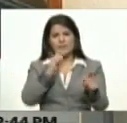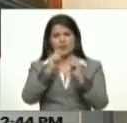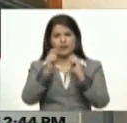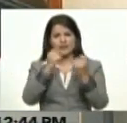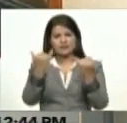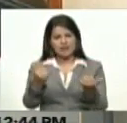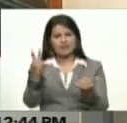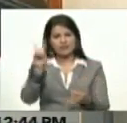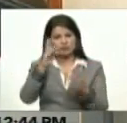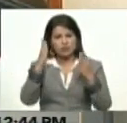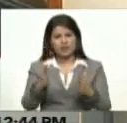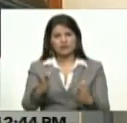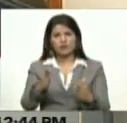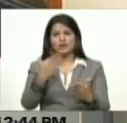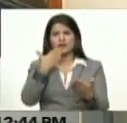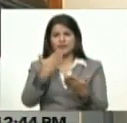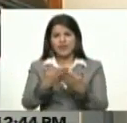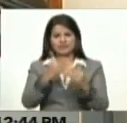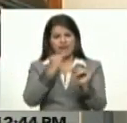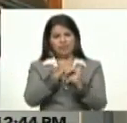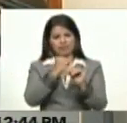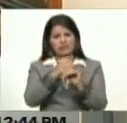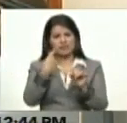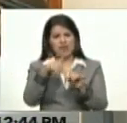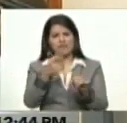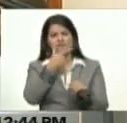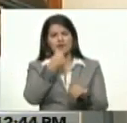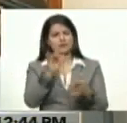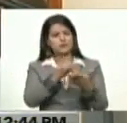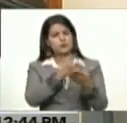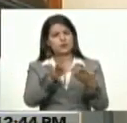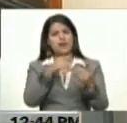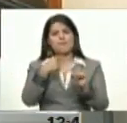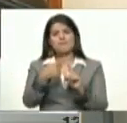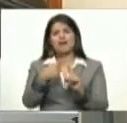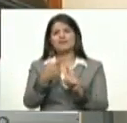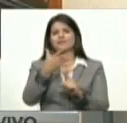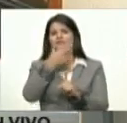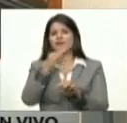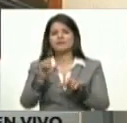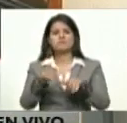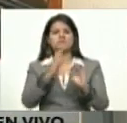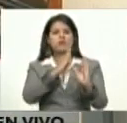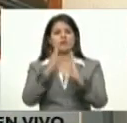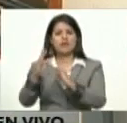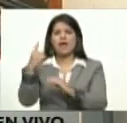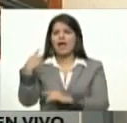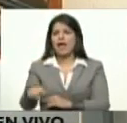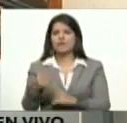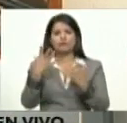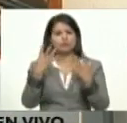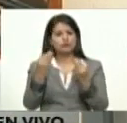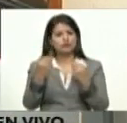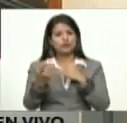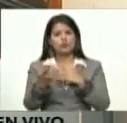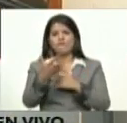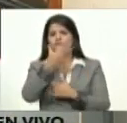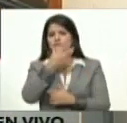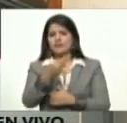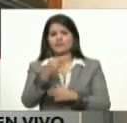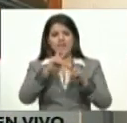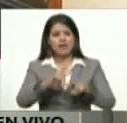pueblo venezolano, gracias al acceso a internet y gracias al acceso a nuestras bibliotecas, tenemos gran capacidad de